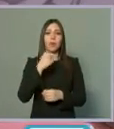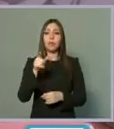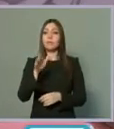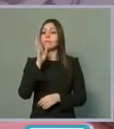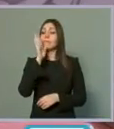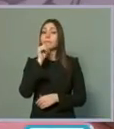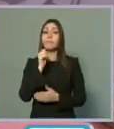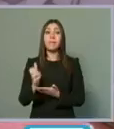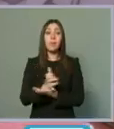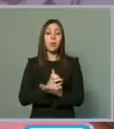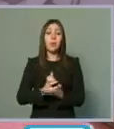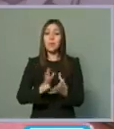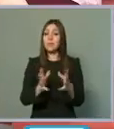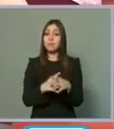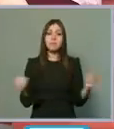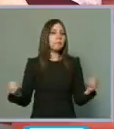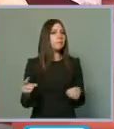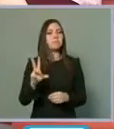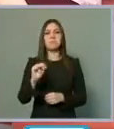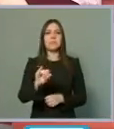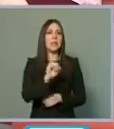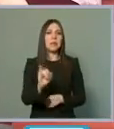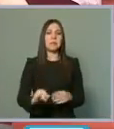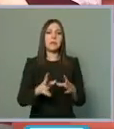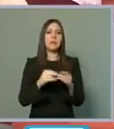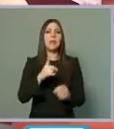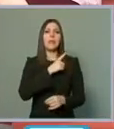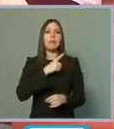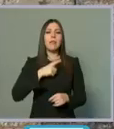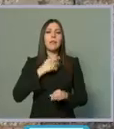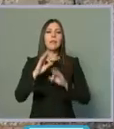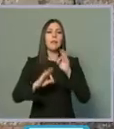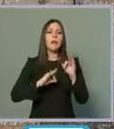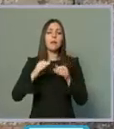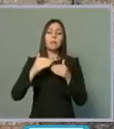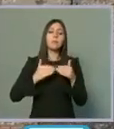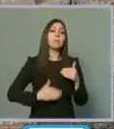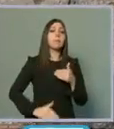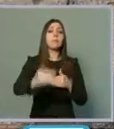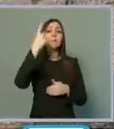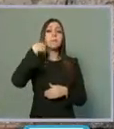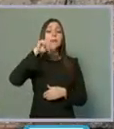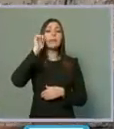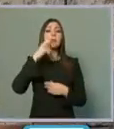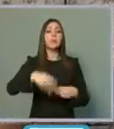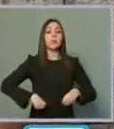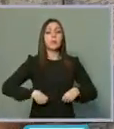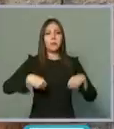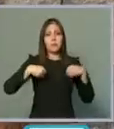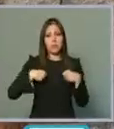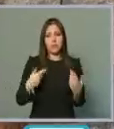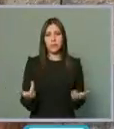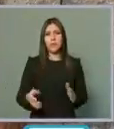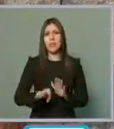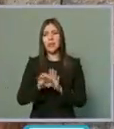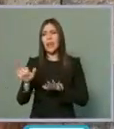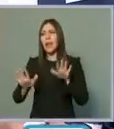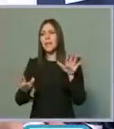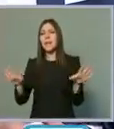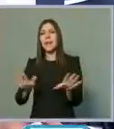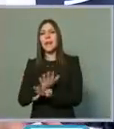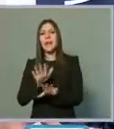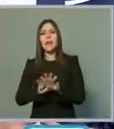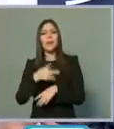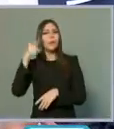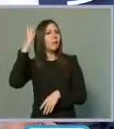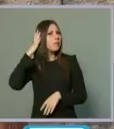se debe tratar Ok. de por vida. Ajá. Oiga, Doc, y por ejemplo, tal vez ya se dieron cuenta de que están cambiando en cuestión de cabello, en cuestión de piel, en cuestión de